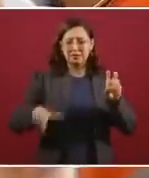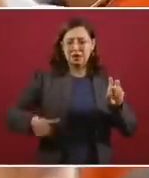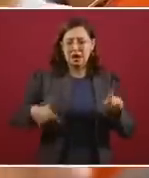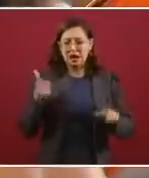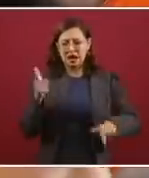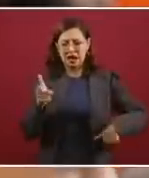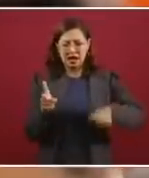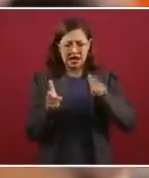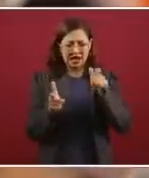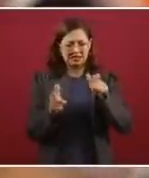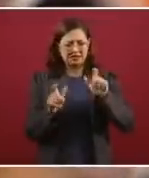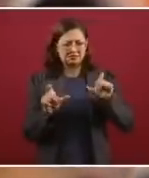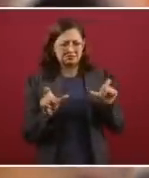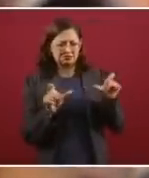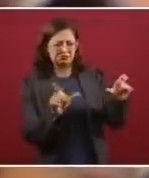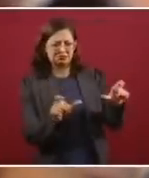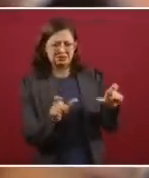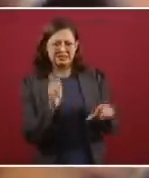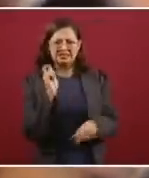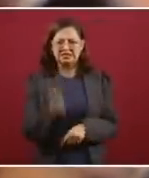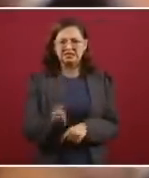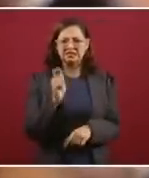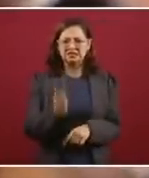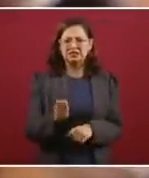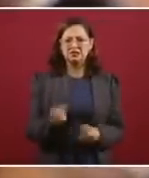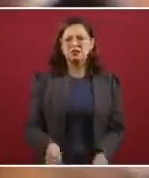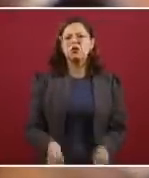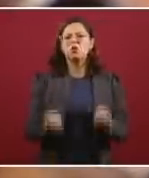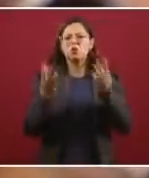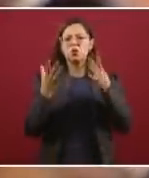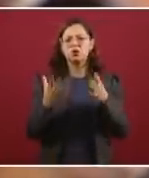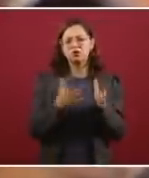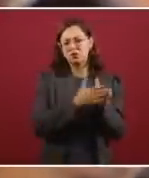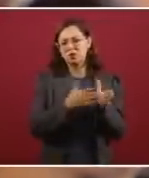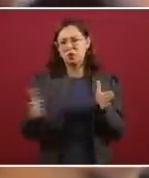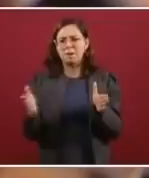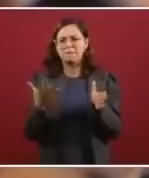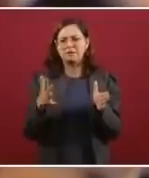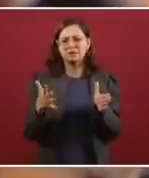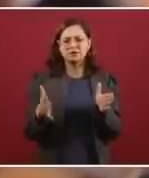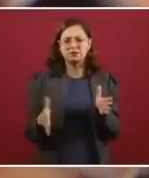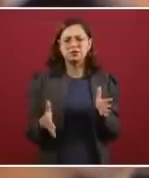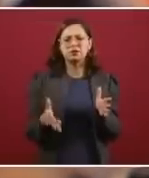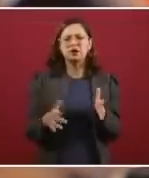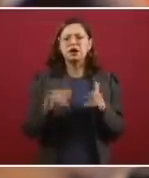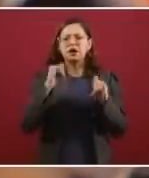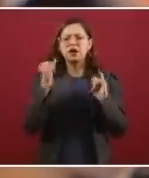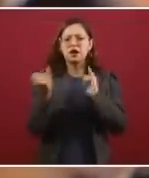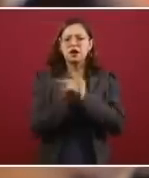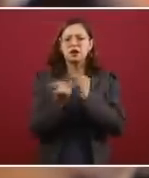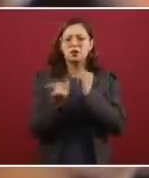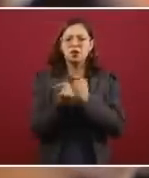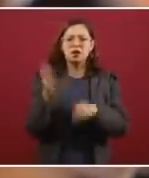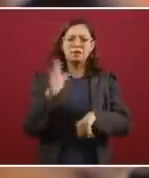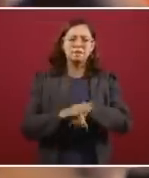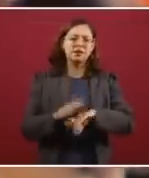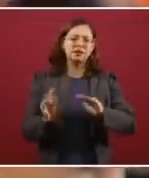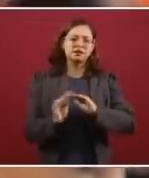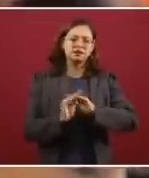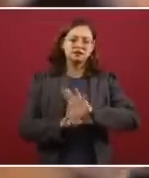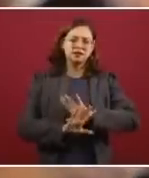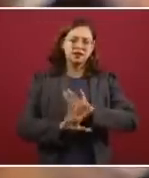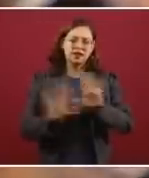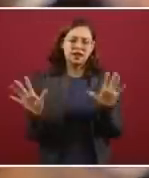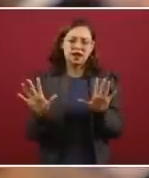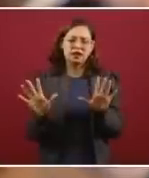hay una cifra y para qué periodo sería, y si nos pudiera especificar un poco más cuáles son las